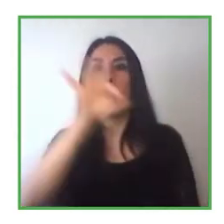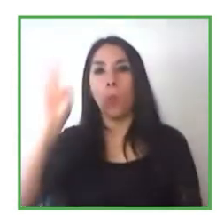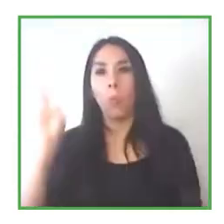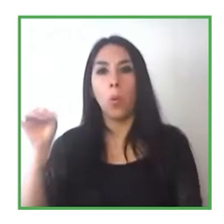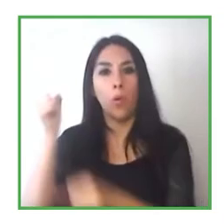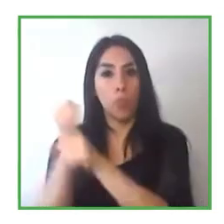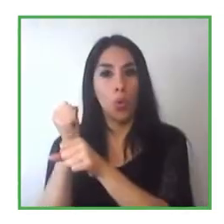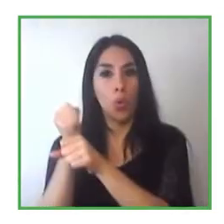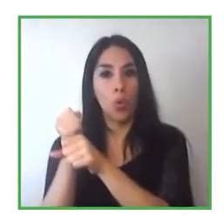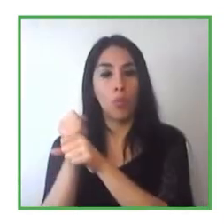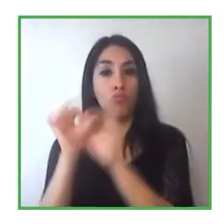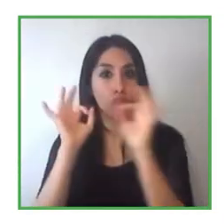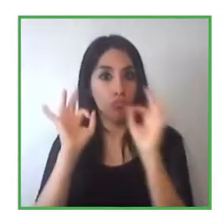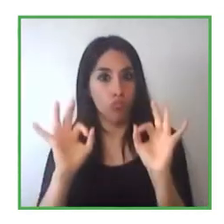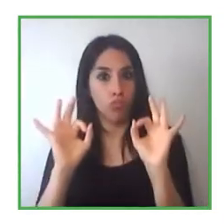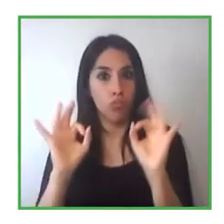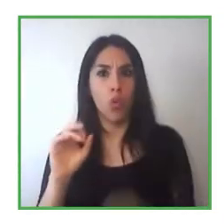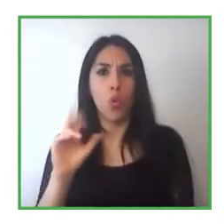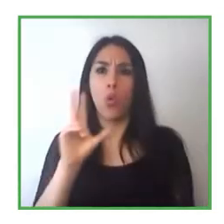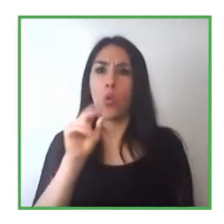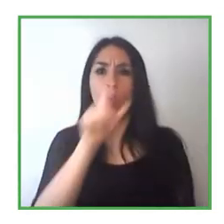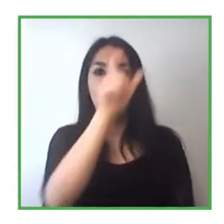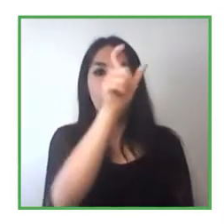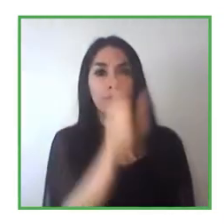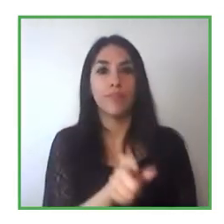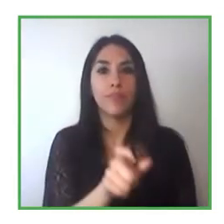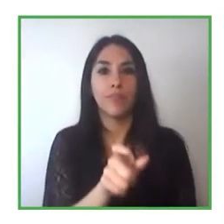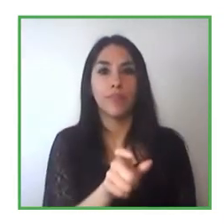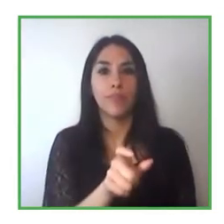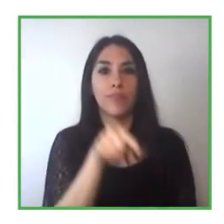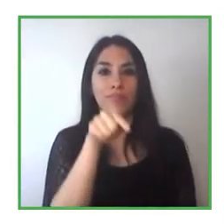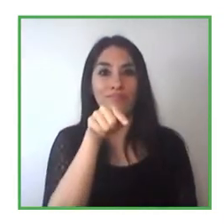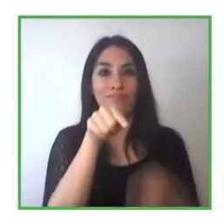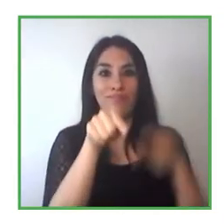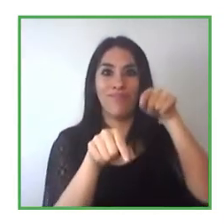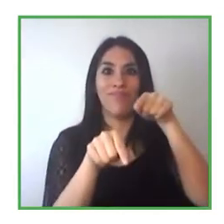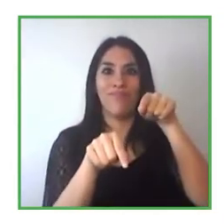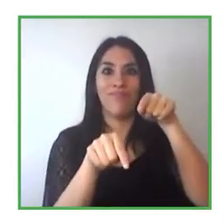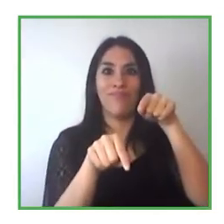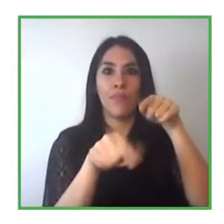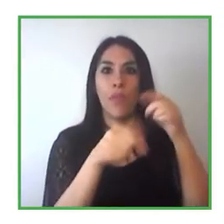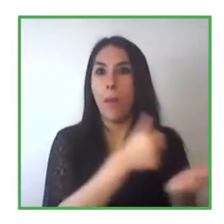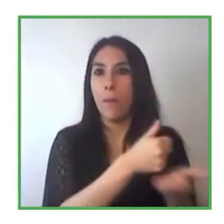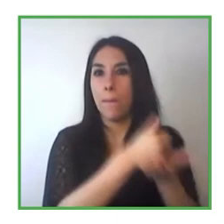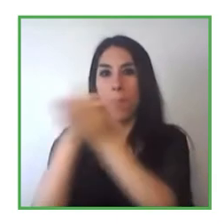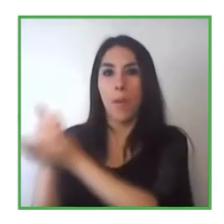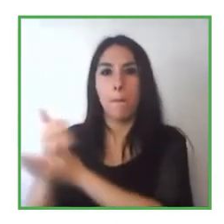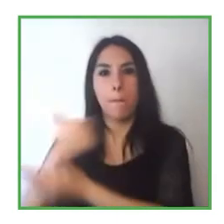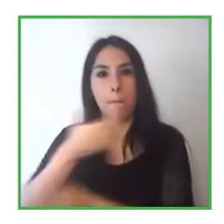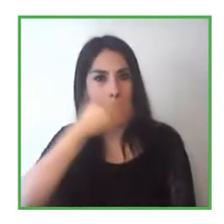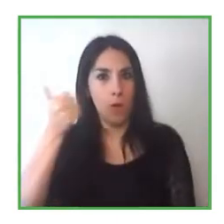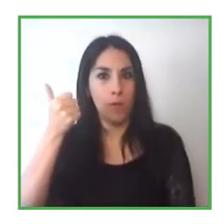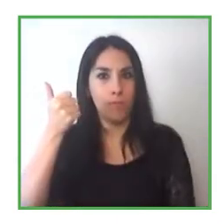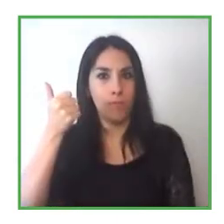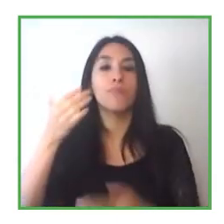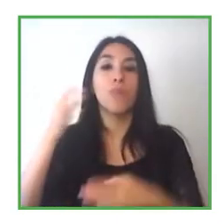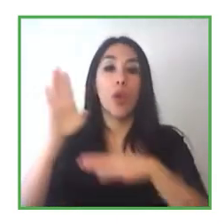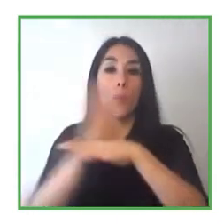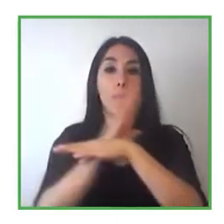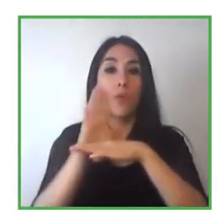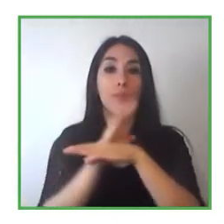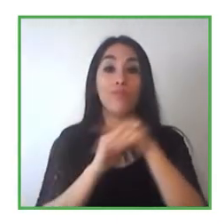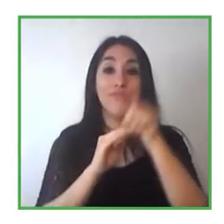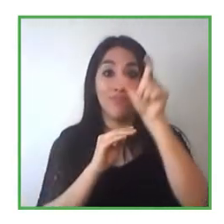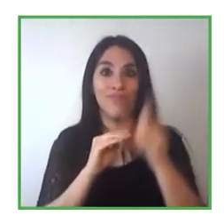candidato ayuda a mejorar muchas veces el clima de la organización. Es un candidato que viene con una historia que